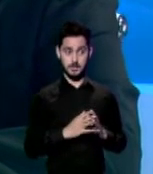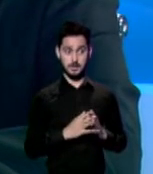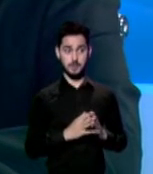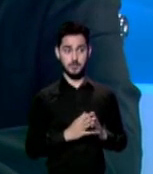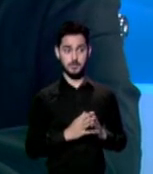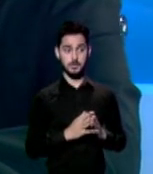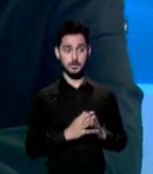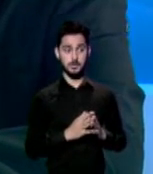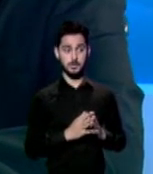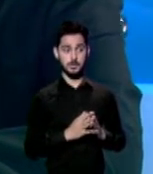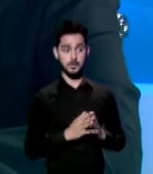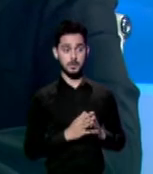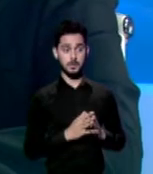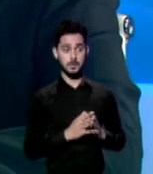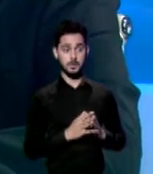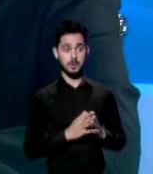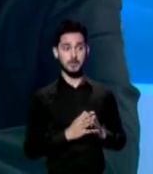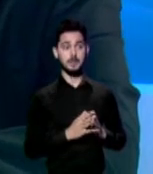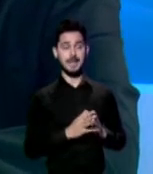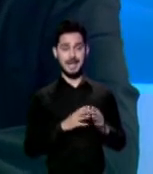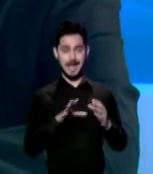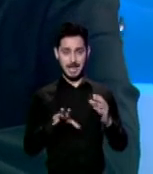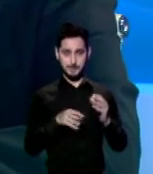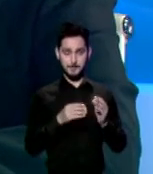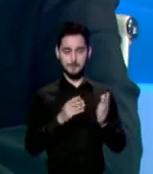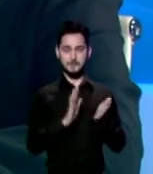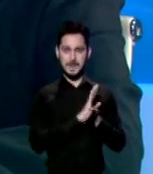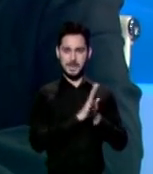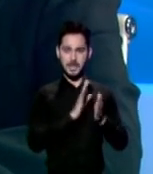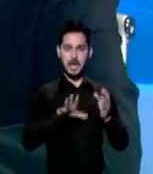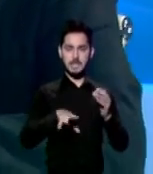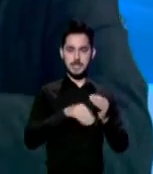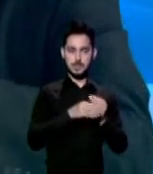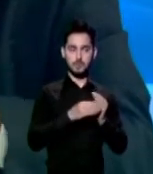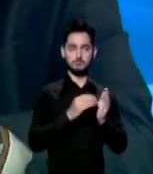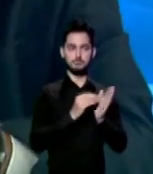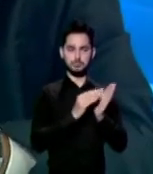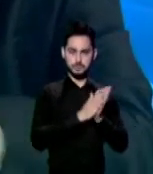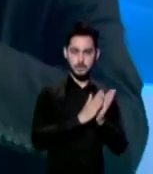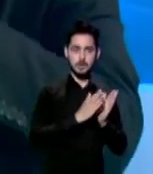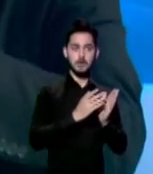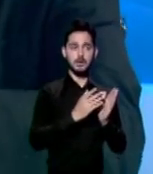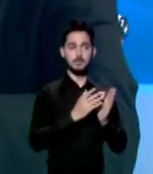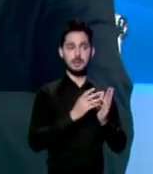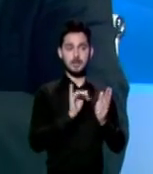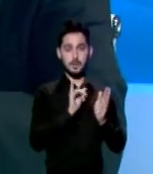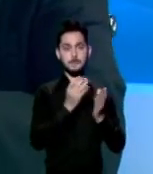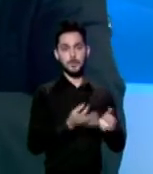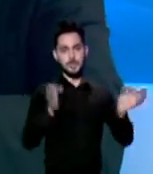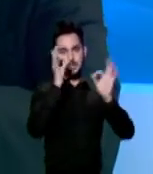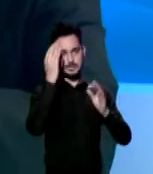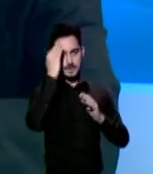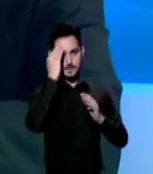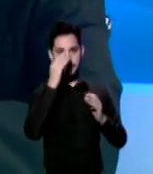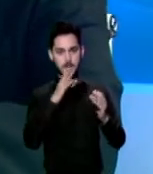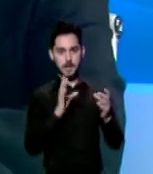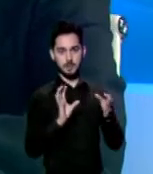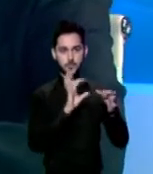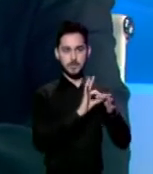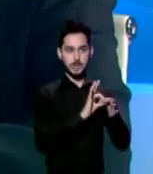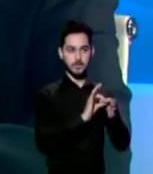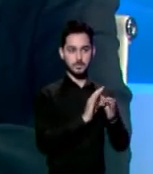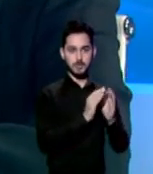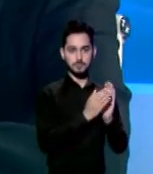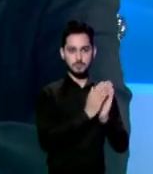los óvalos, identificar los anejos. Los anejos. Una persona que esté por servicios profesionales tiene unos ciertos tipos de anejos que completar.